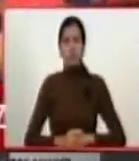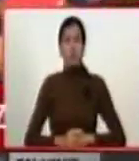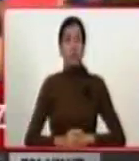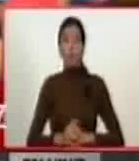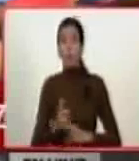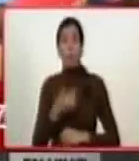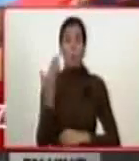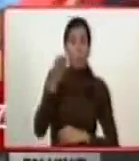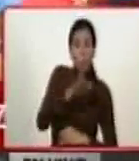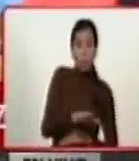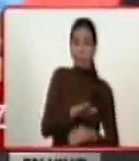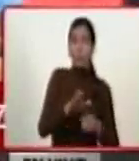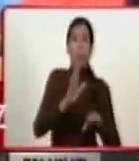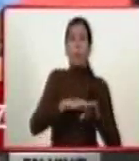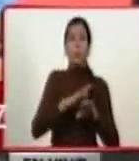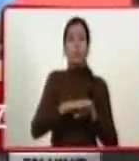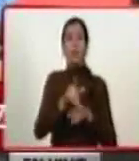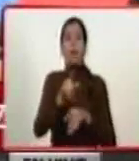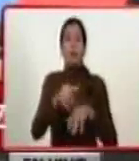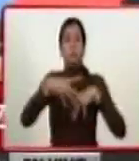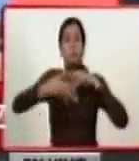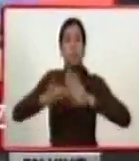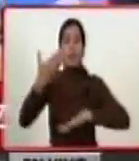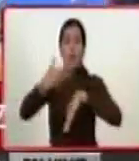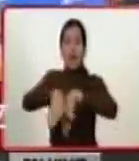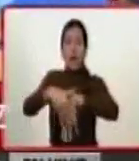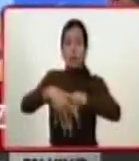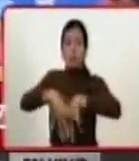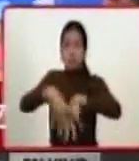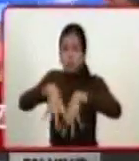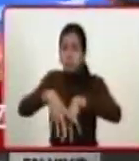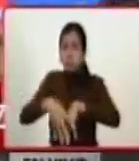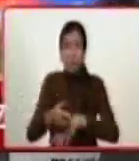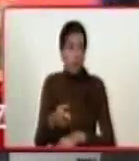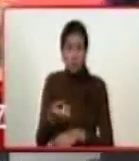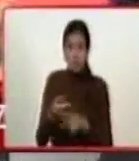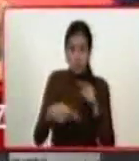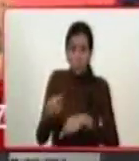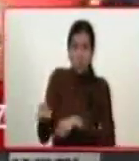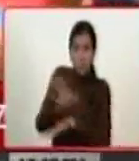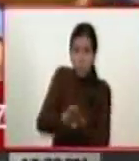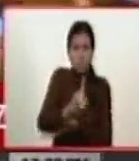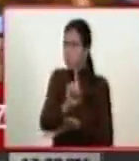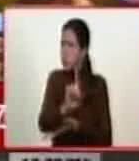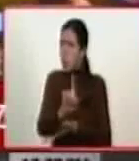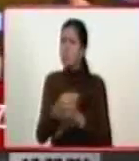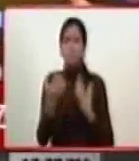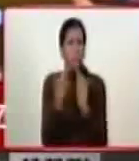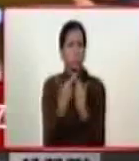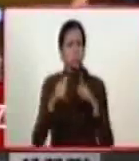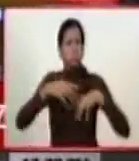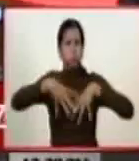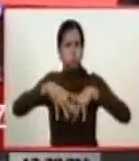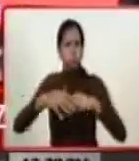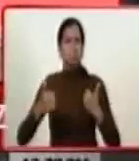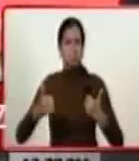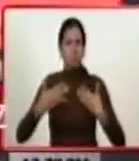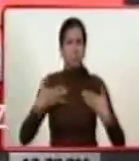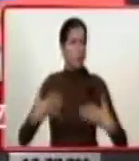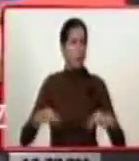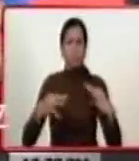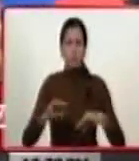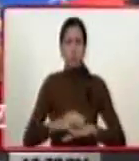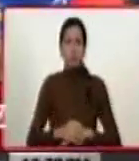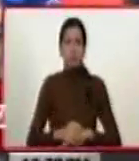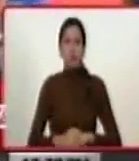común por participar por manifestarse por protestar por demandar la su Revolución